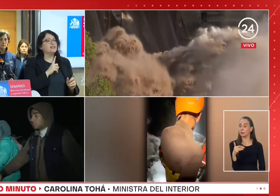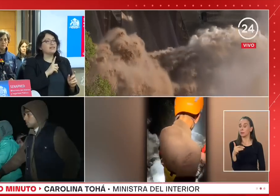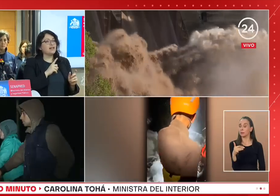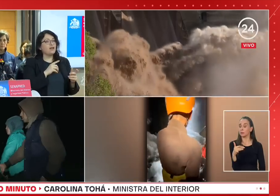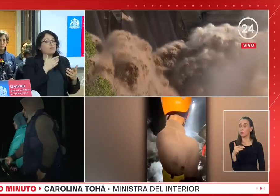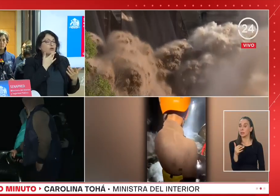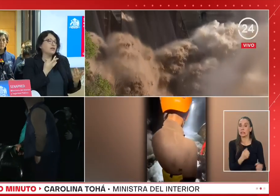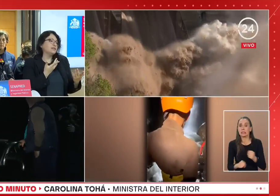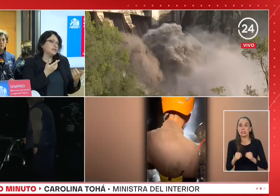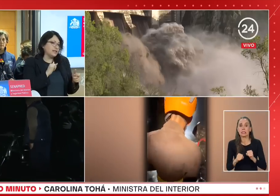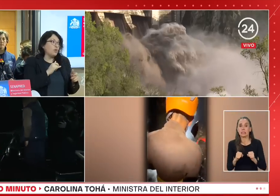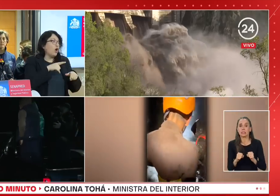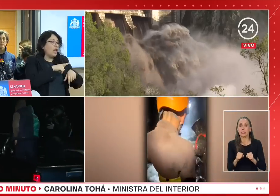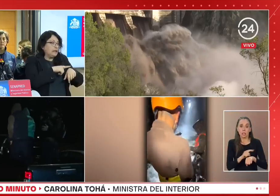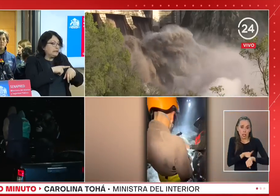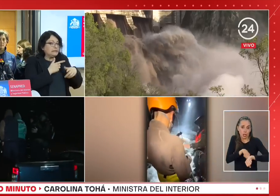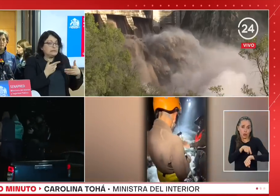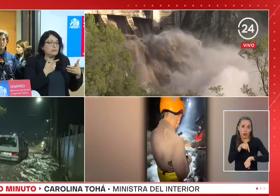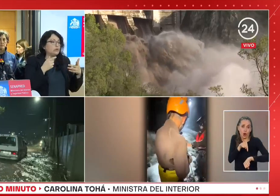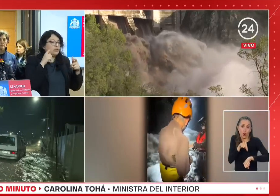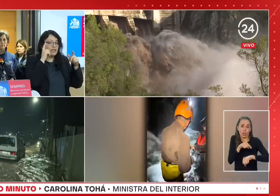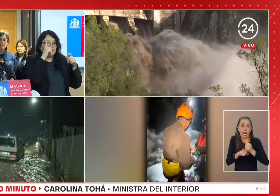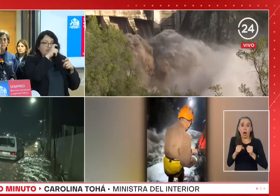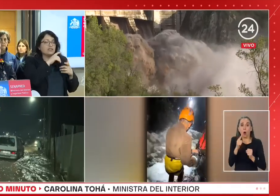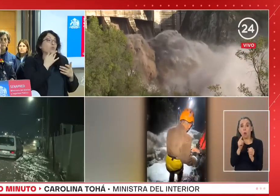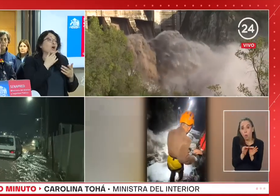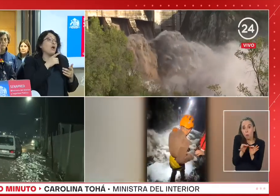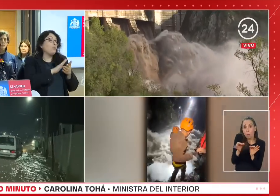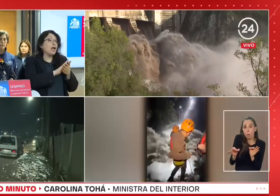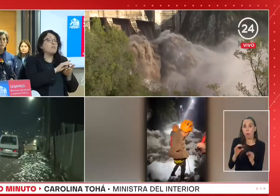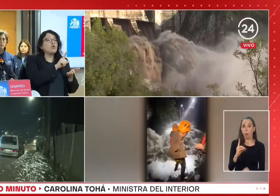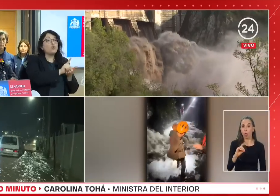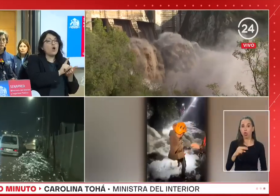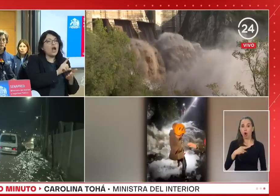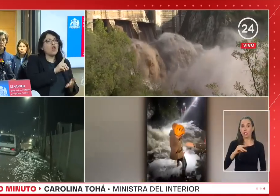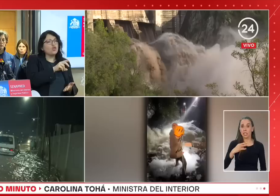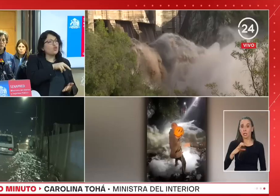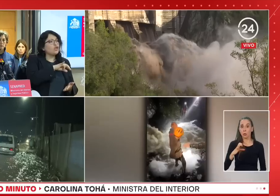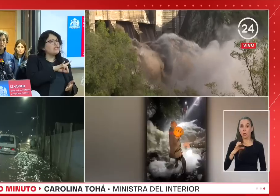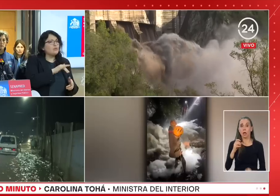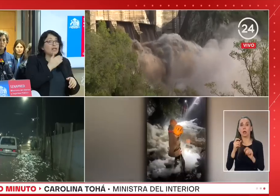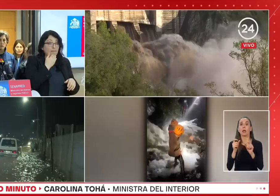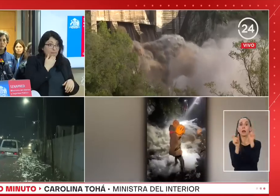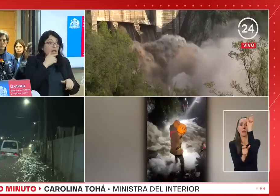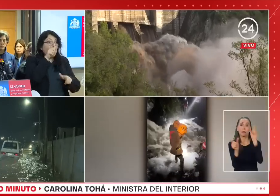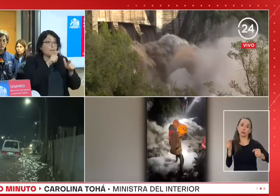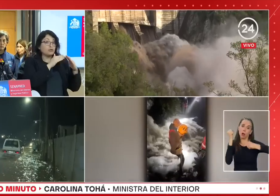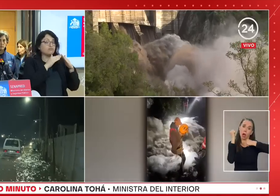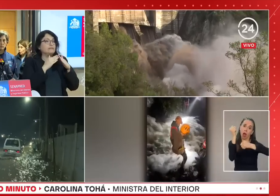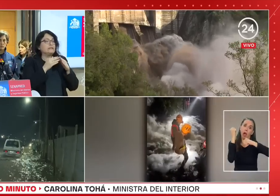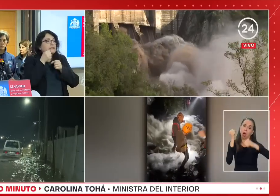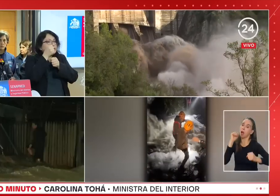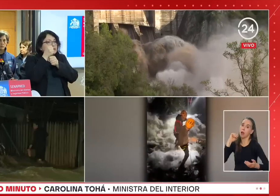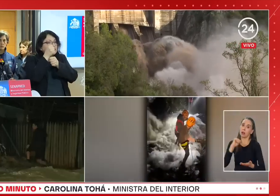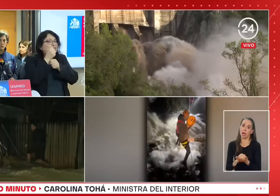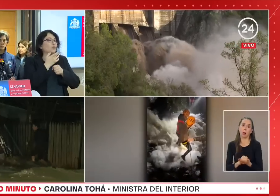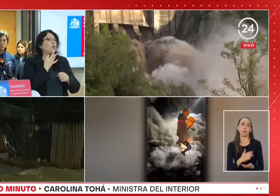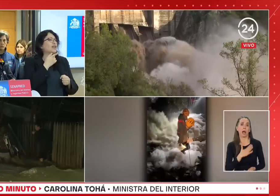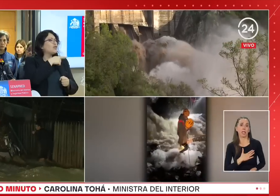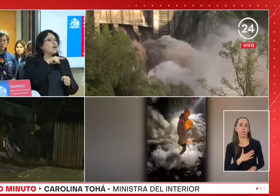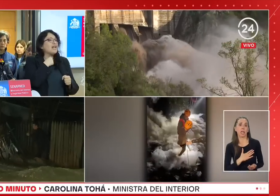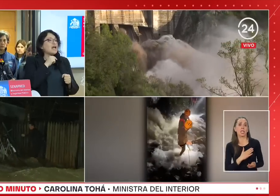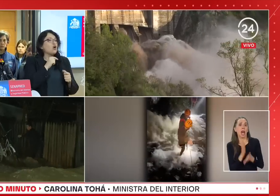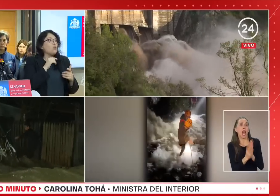la de la atención de de estas horas porque en un sector en doñihue hubo una manifestación de vecinos que